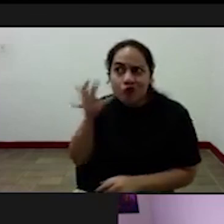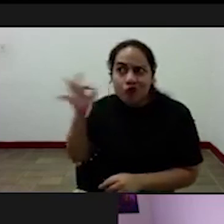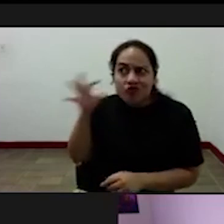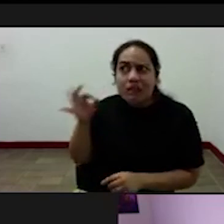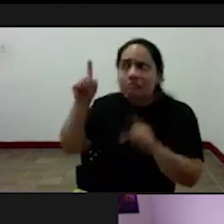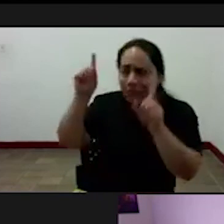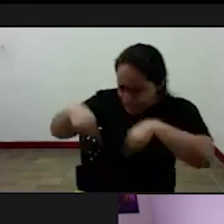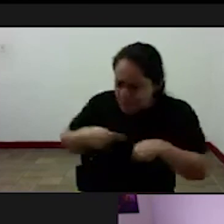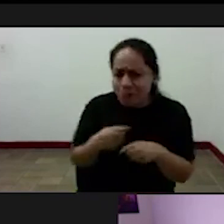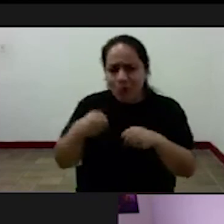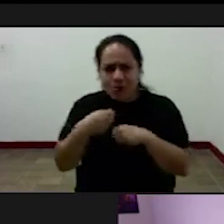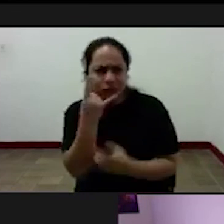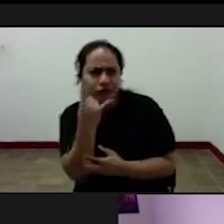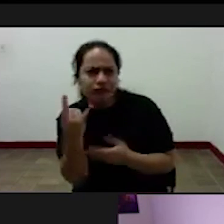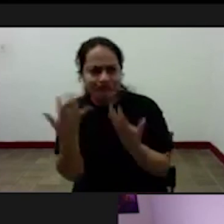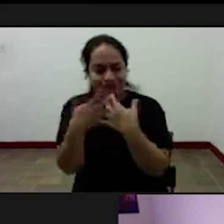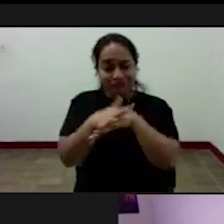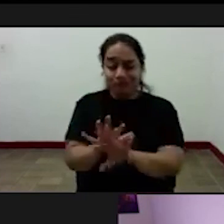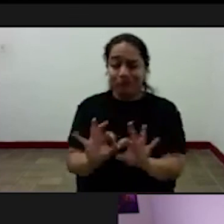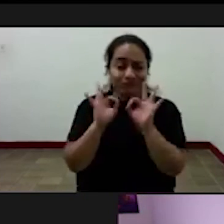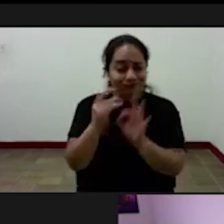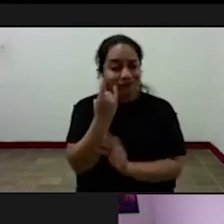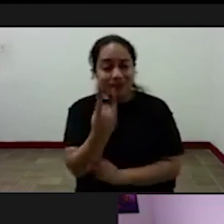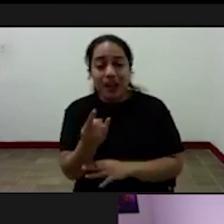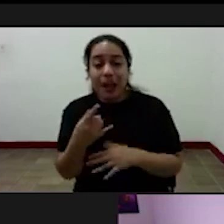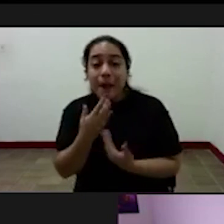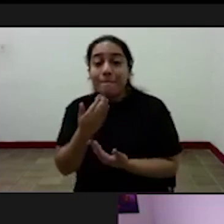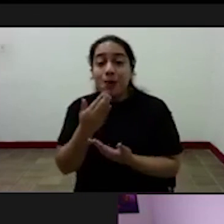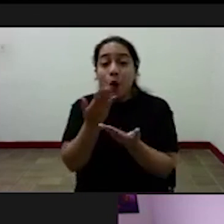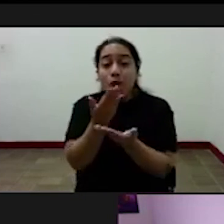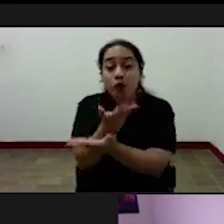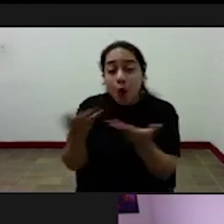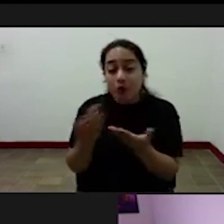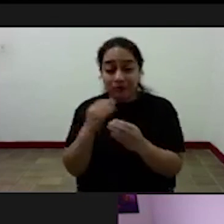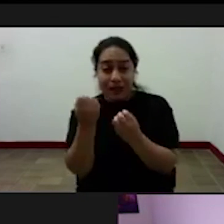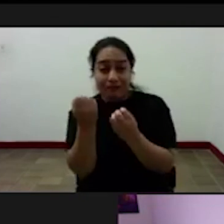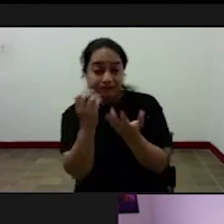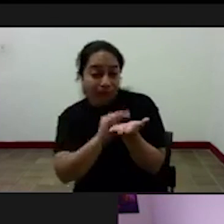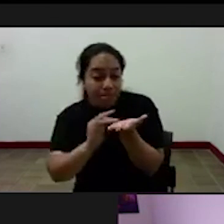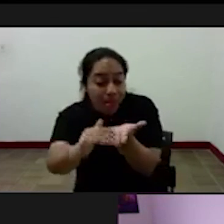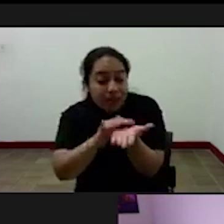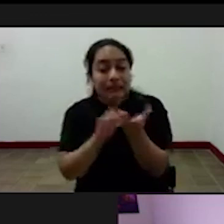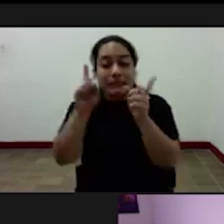interesante ese cruce. Yo creo que los recursos táctiles, visuales,